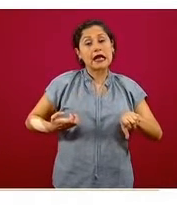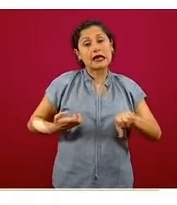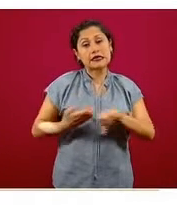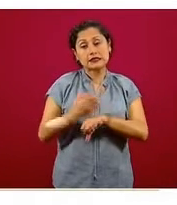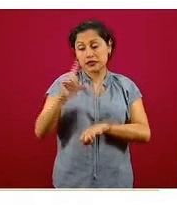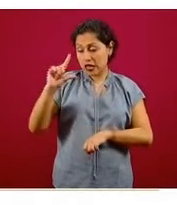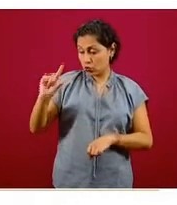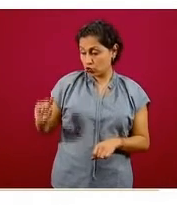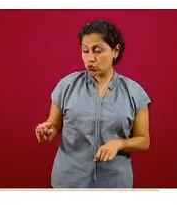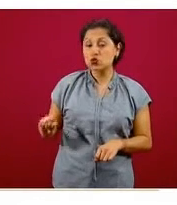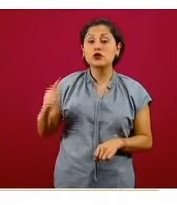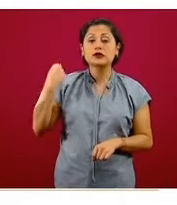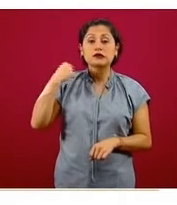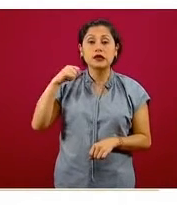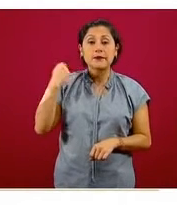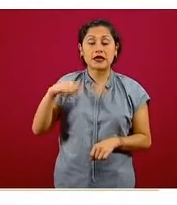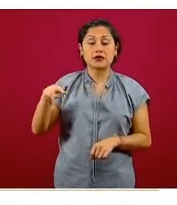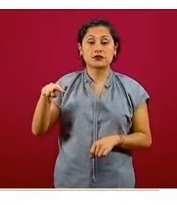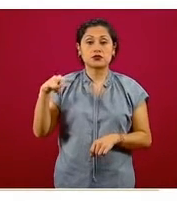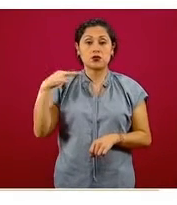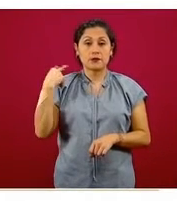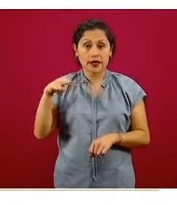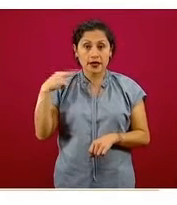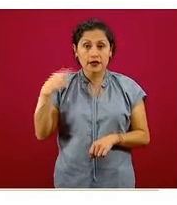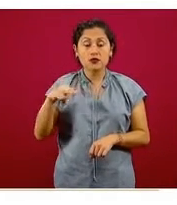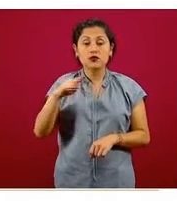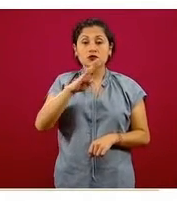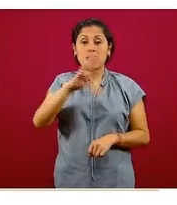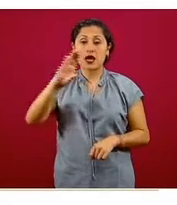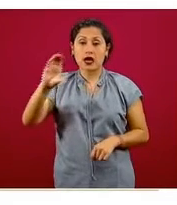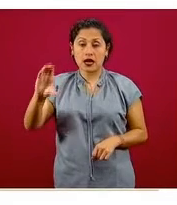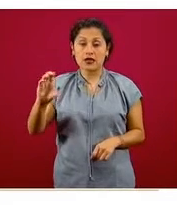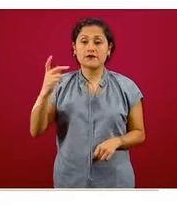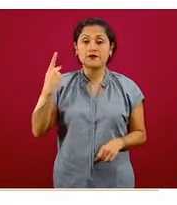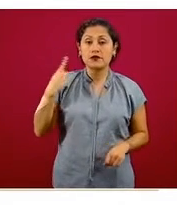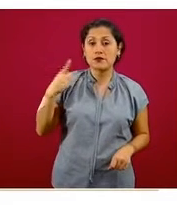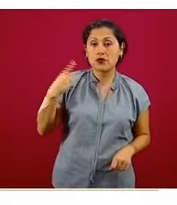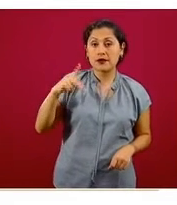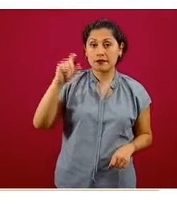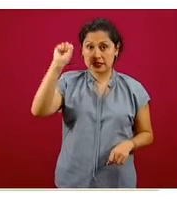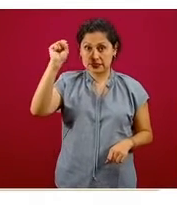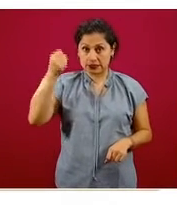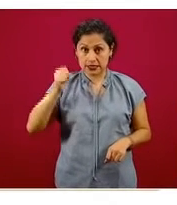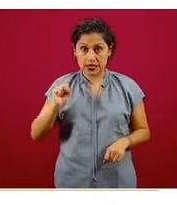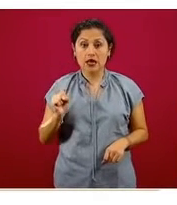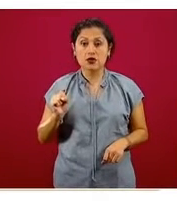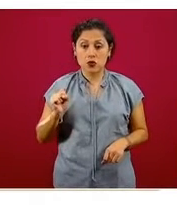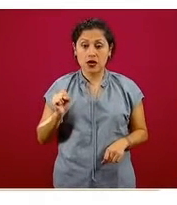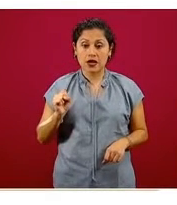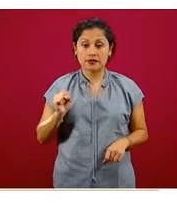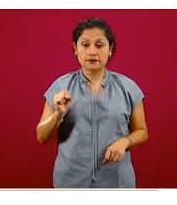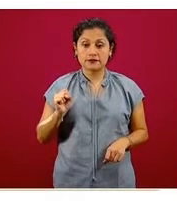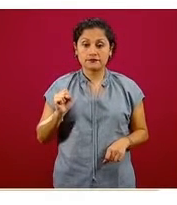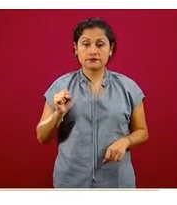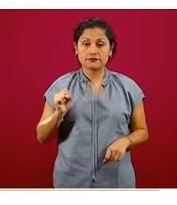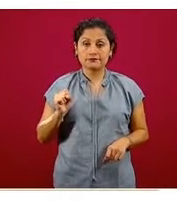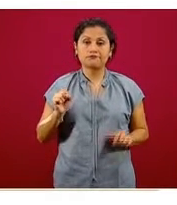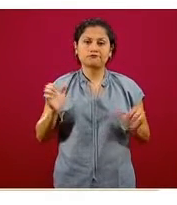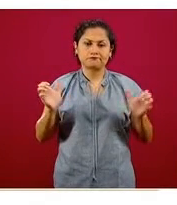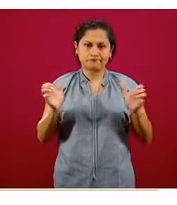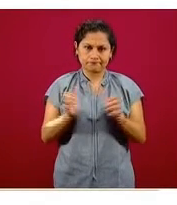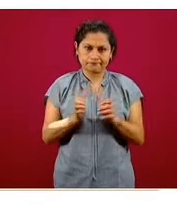menores, tenemos a Tabasco, Veracruz, Baja California, Puebla y Sinaloa, que se mantienen en ese rango por